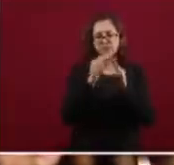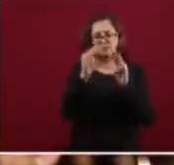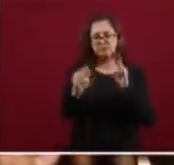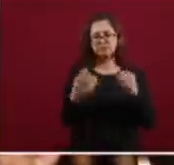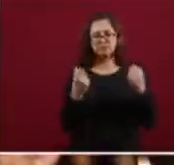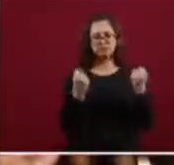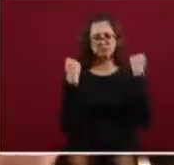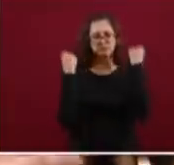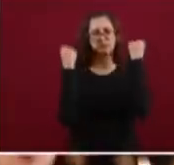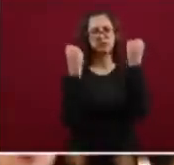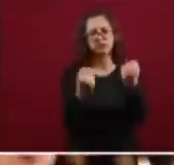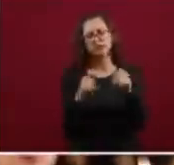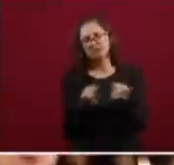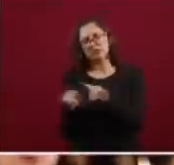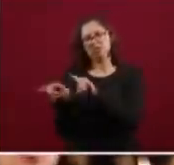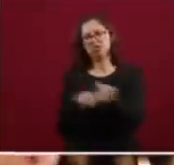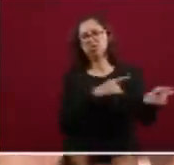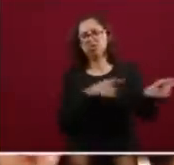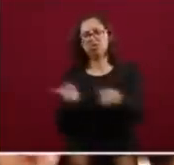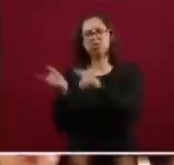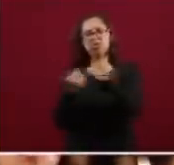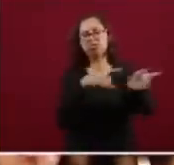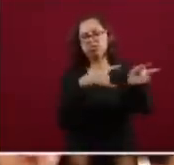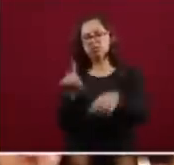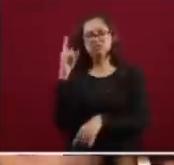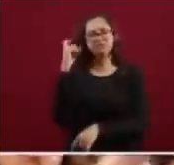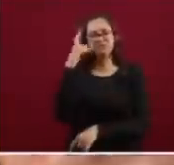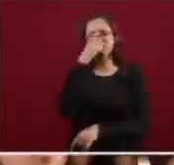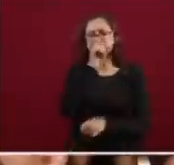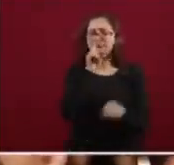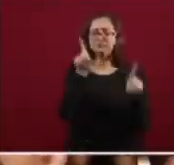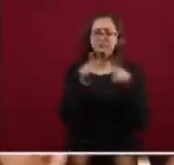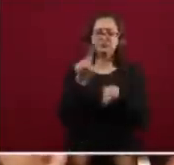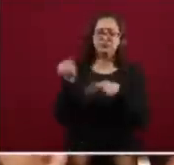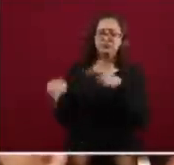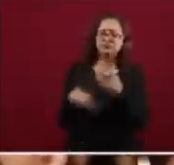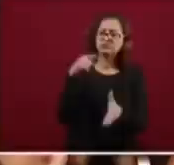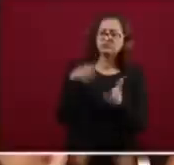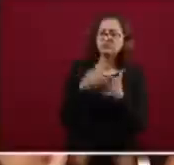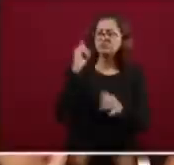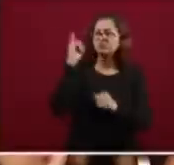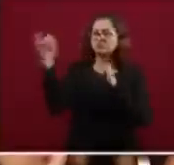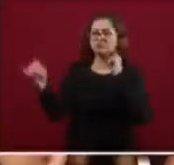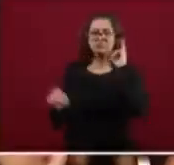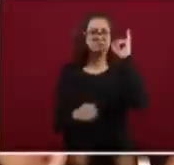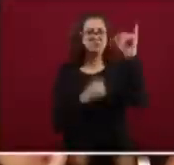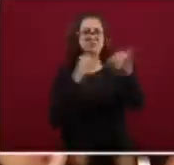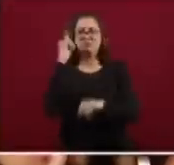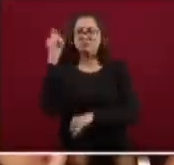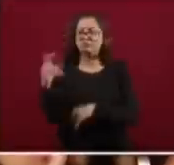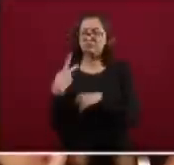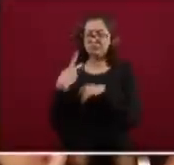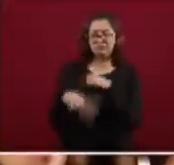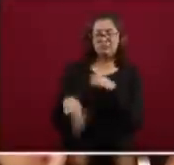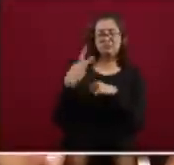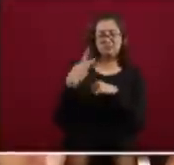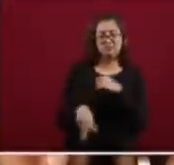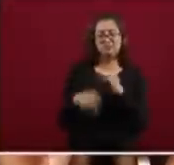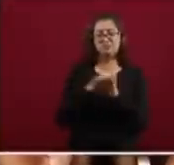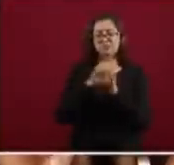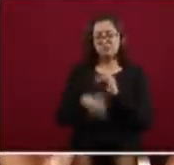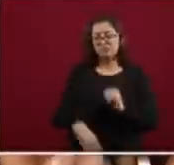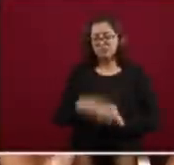podemos alcanzar además llegar a algunos lugares es complicado hay zonas peligrosas presidente cuando fuimos a los